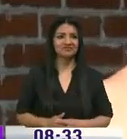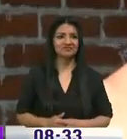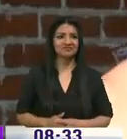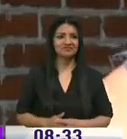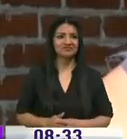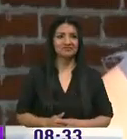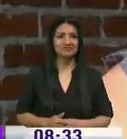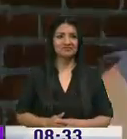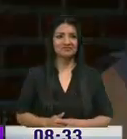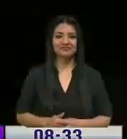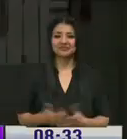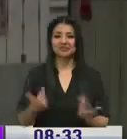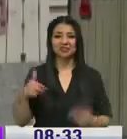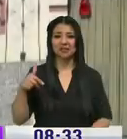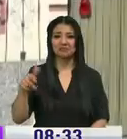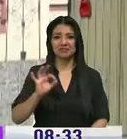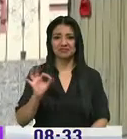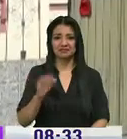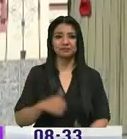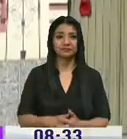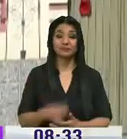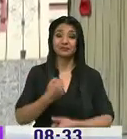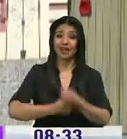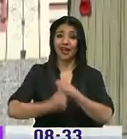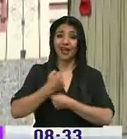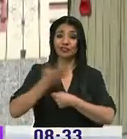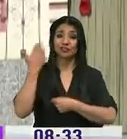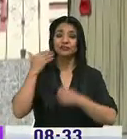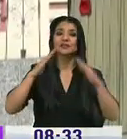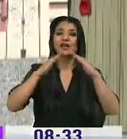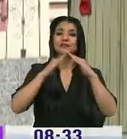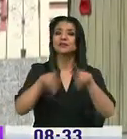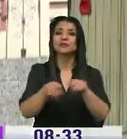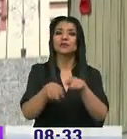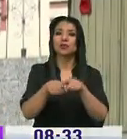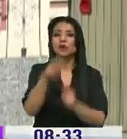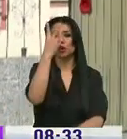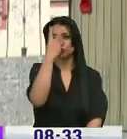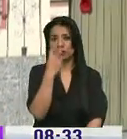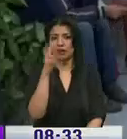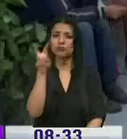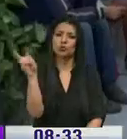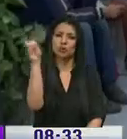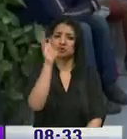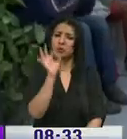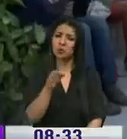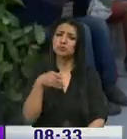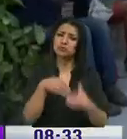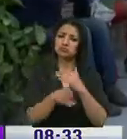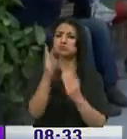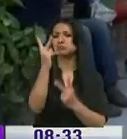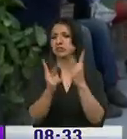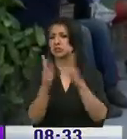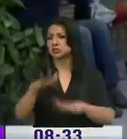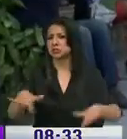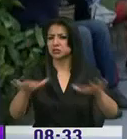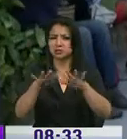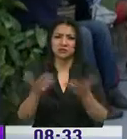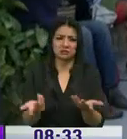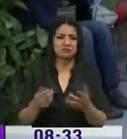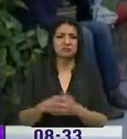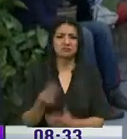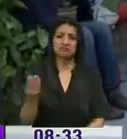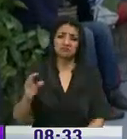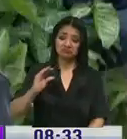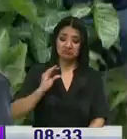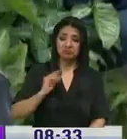quiere ni seguir caminando. Desde hace años su casa fungía como un hostal para turistas que espontáneamente llegaban a la zona, pequeños ingresos que dejó